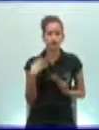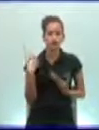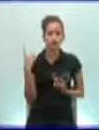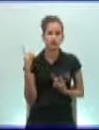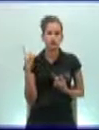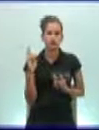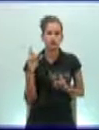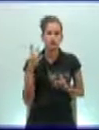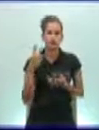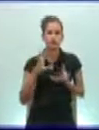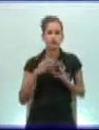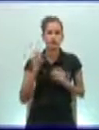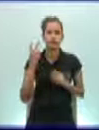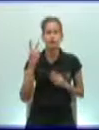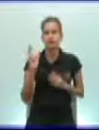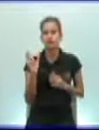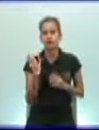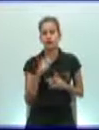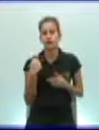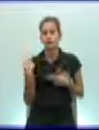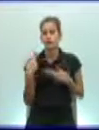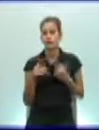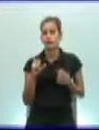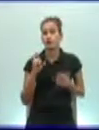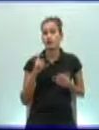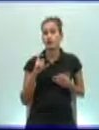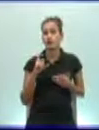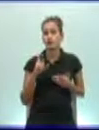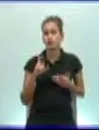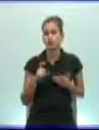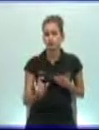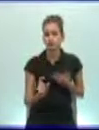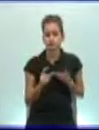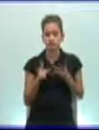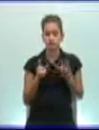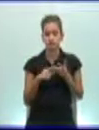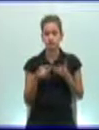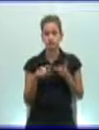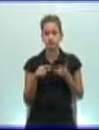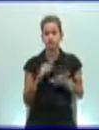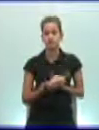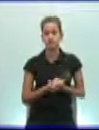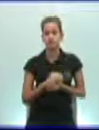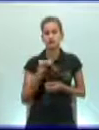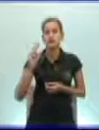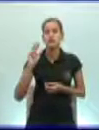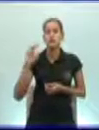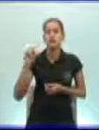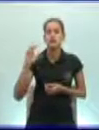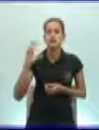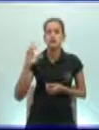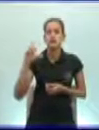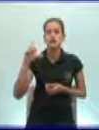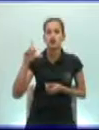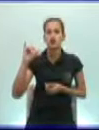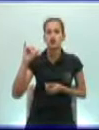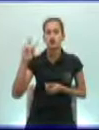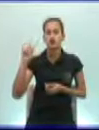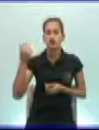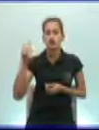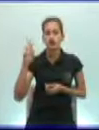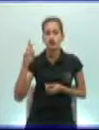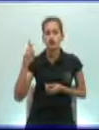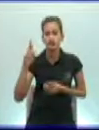formas verbales. Hacemos lo mismo con inclinada. Se deriva de inclinar. Separamos la terminación